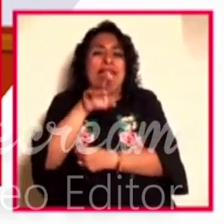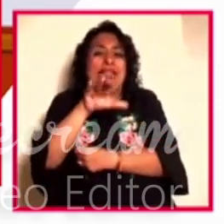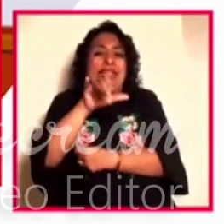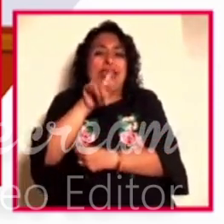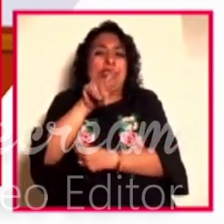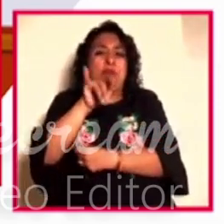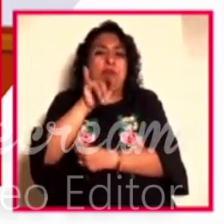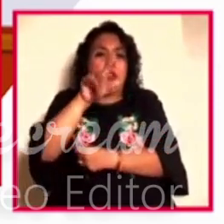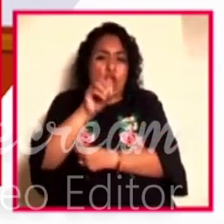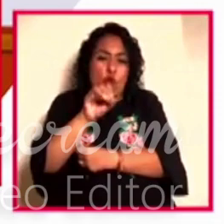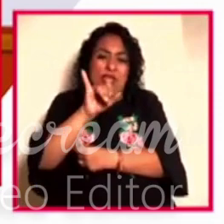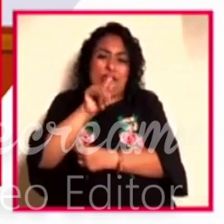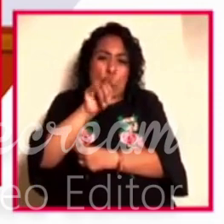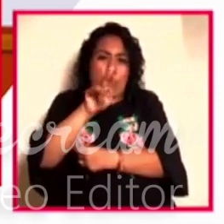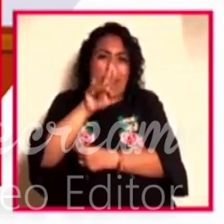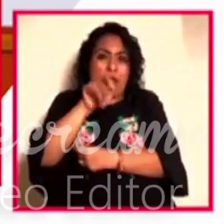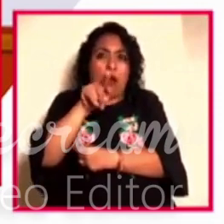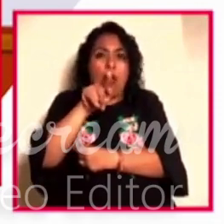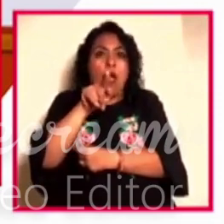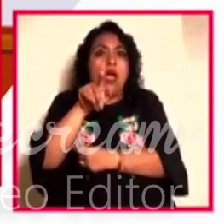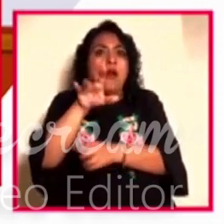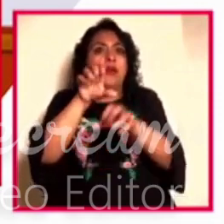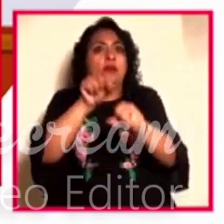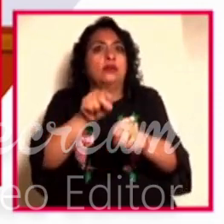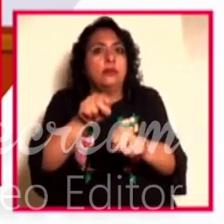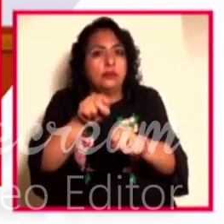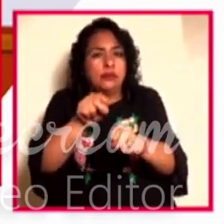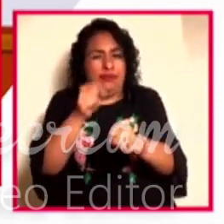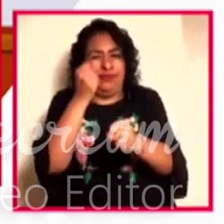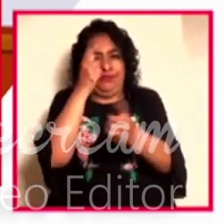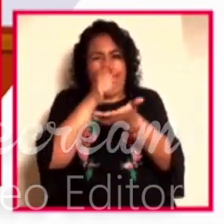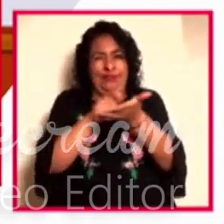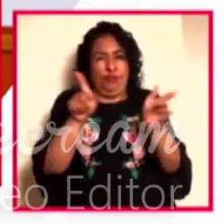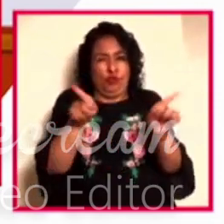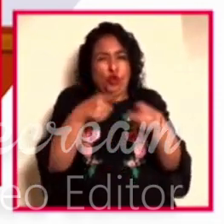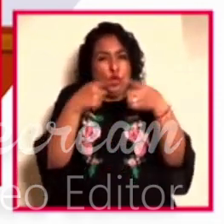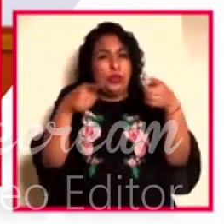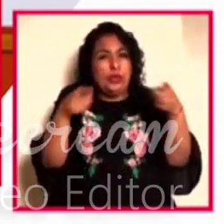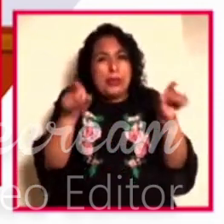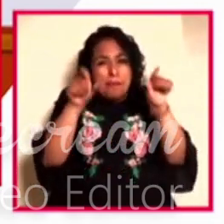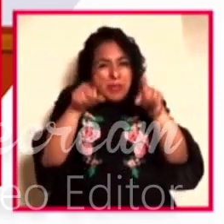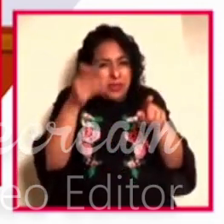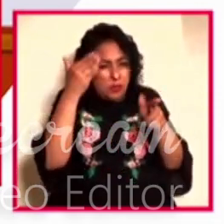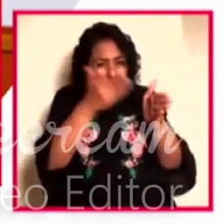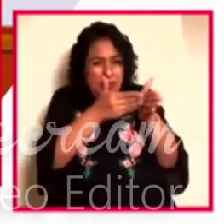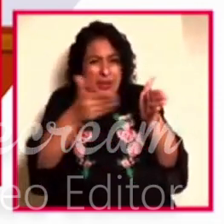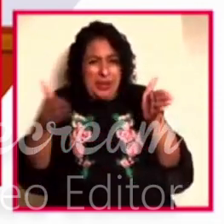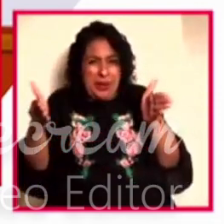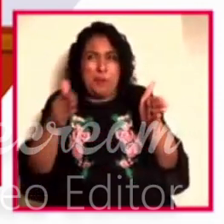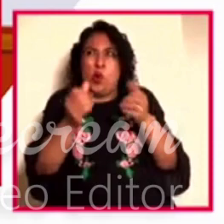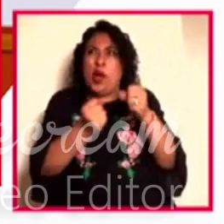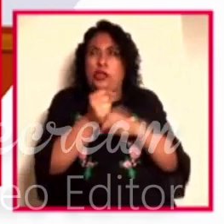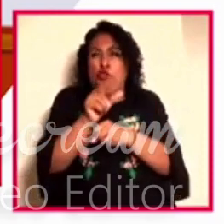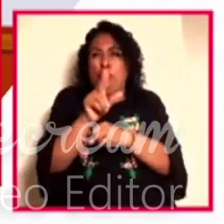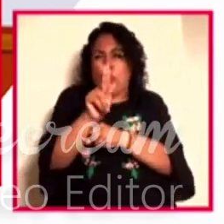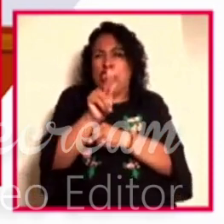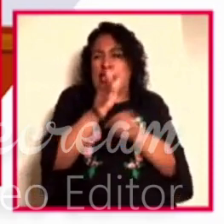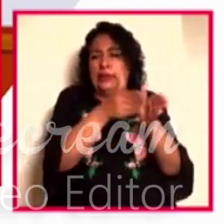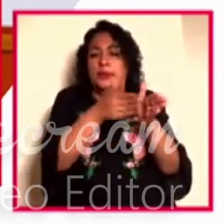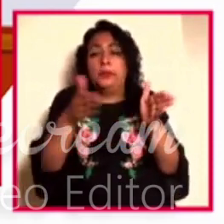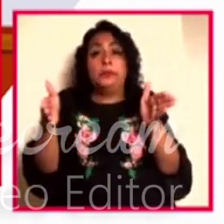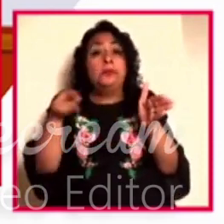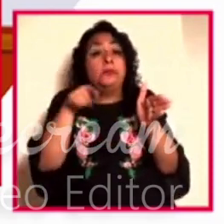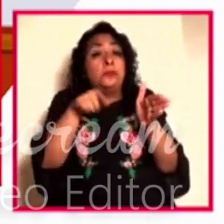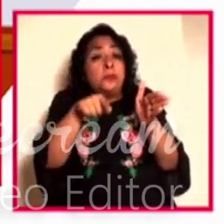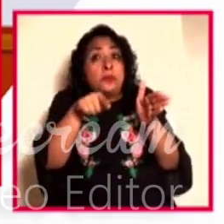del cual él se apropió. Y yo creo que las obras que compuso justo en esa década, en la década de los 80, que es en donde